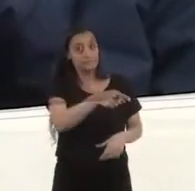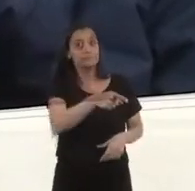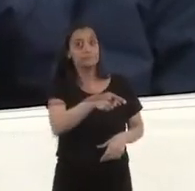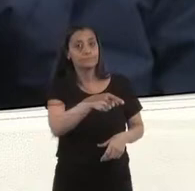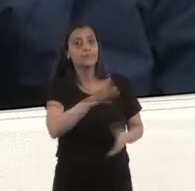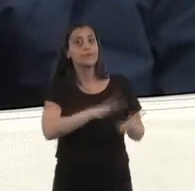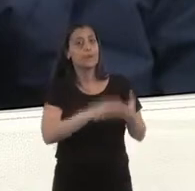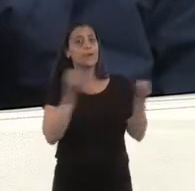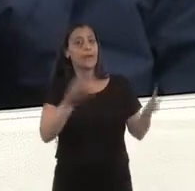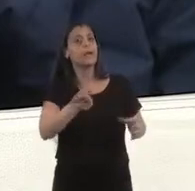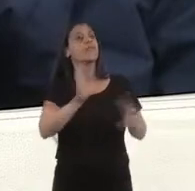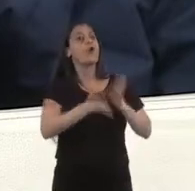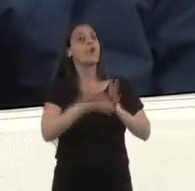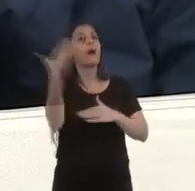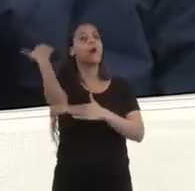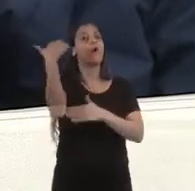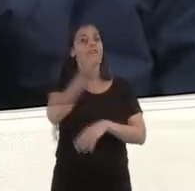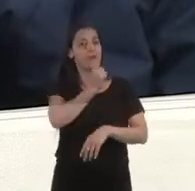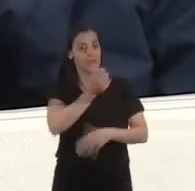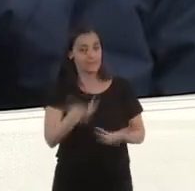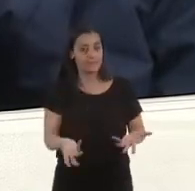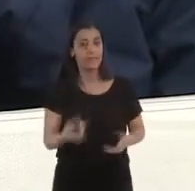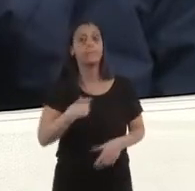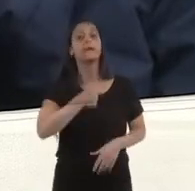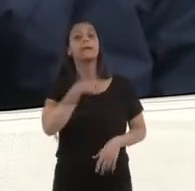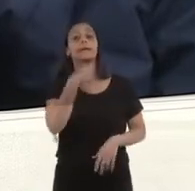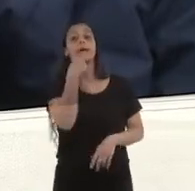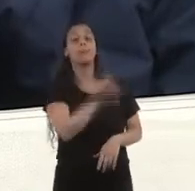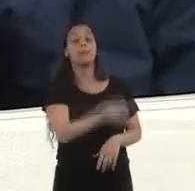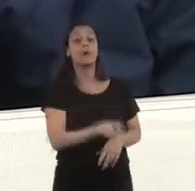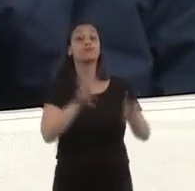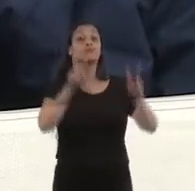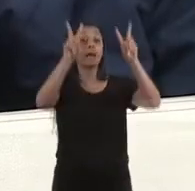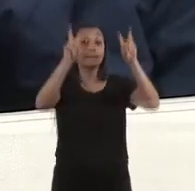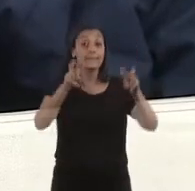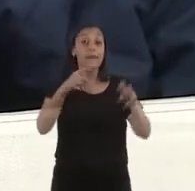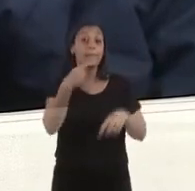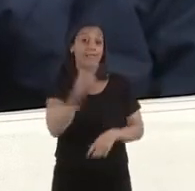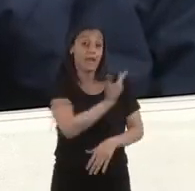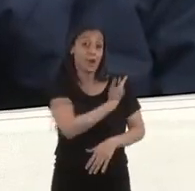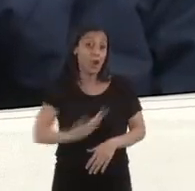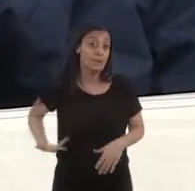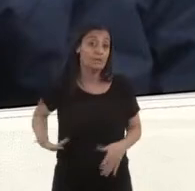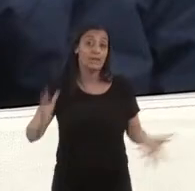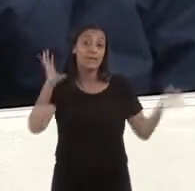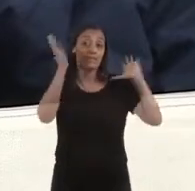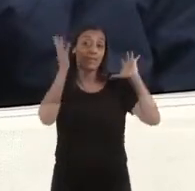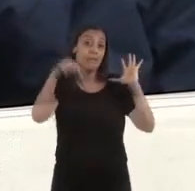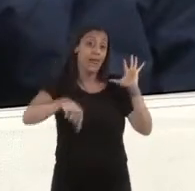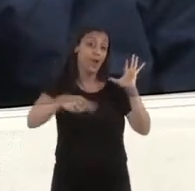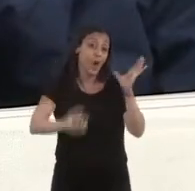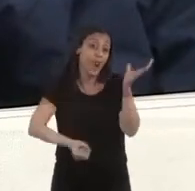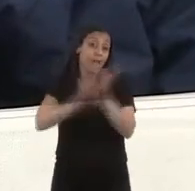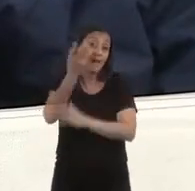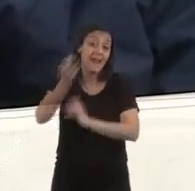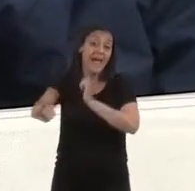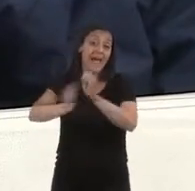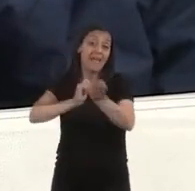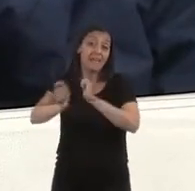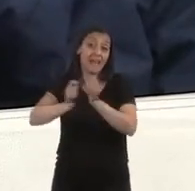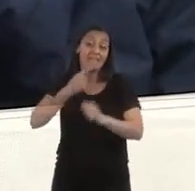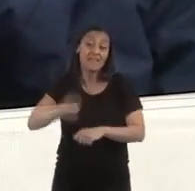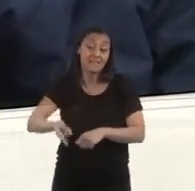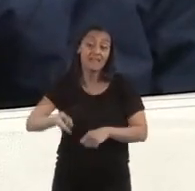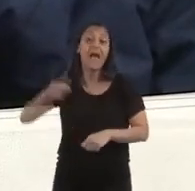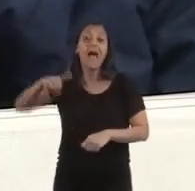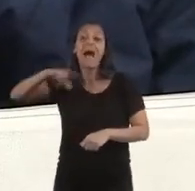en una conferencia igual. Te quería preguntar cuestiones que dijo el presidente hoy en la entrevista que le hizo Antonio